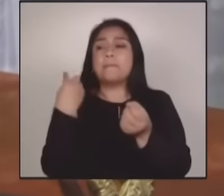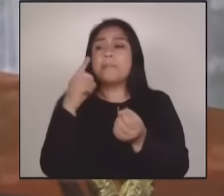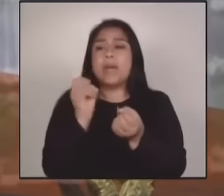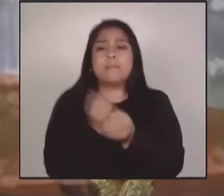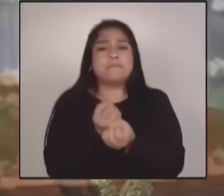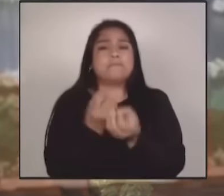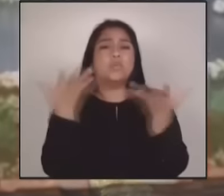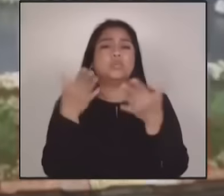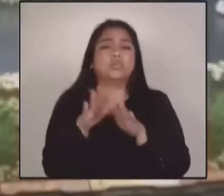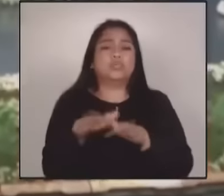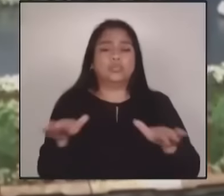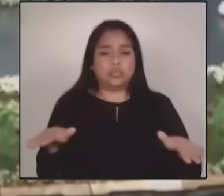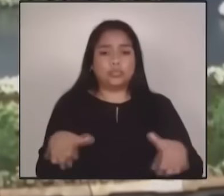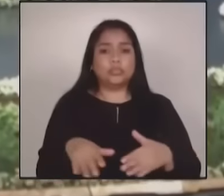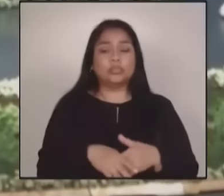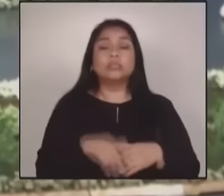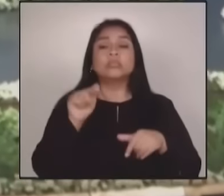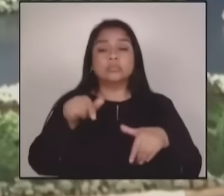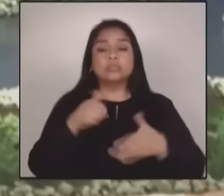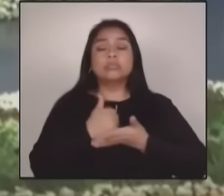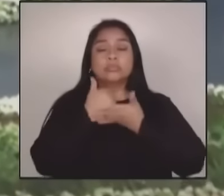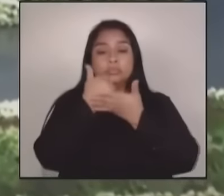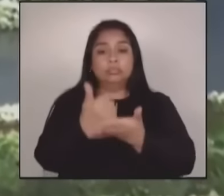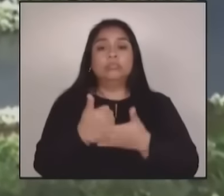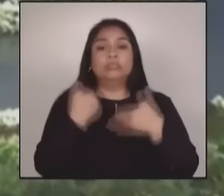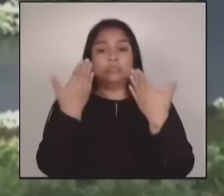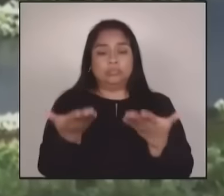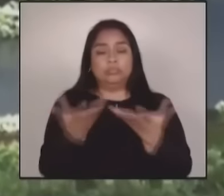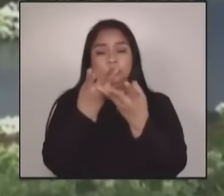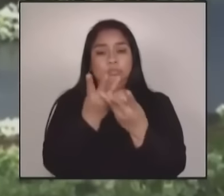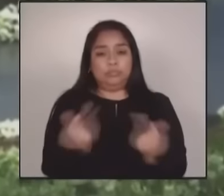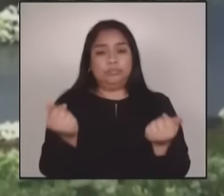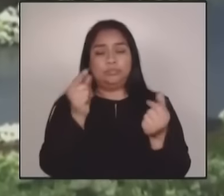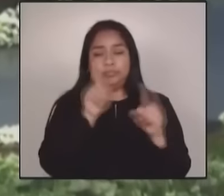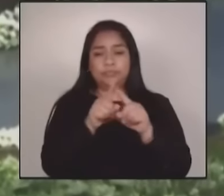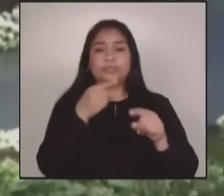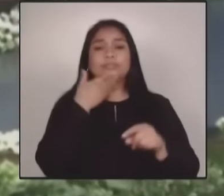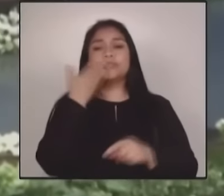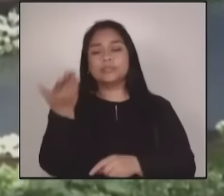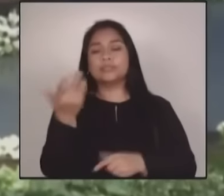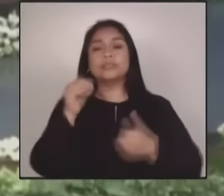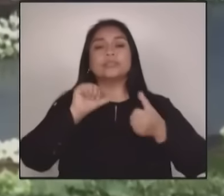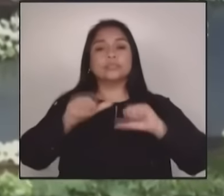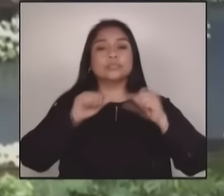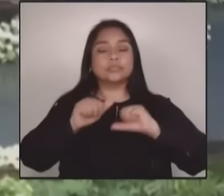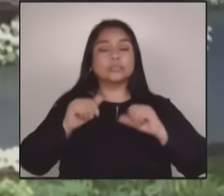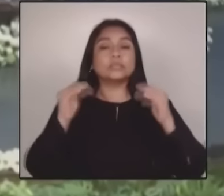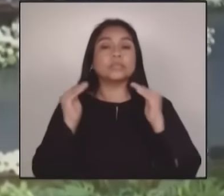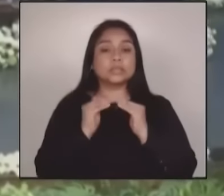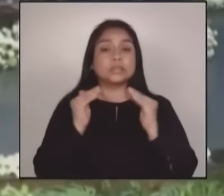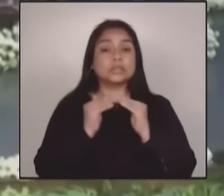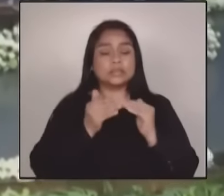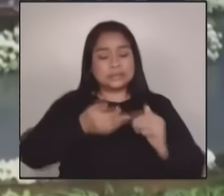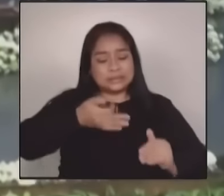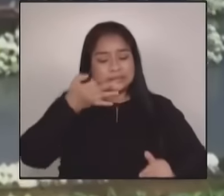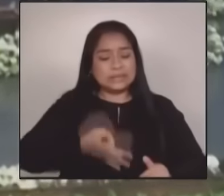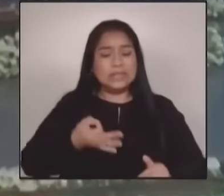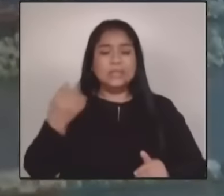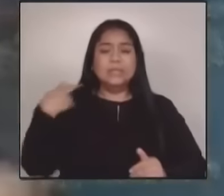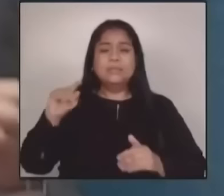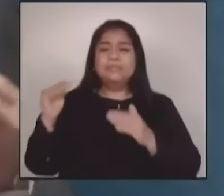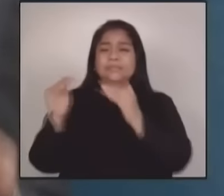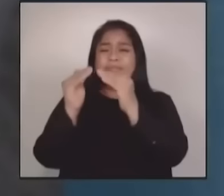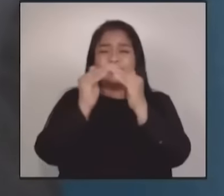menores. Aportaremos soluciones que faciliten el acceso a viviendas dignas para los miles de hogares